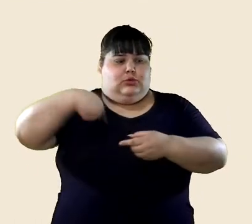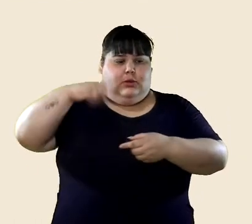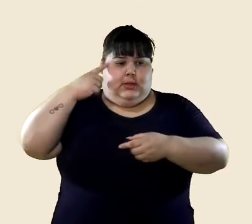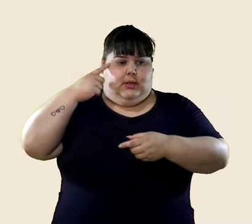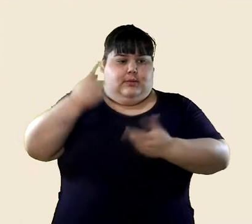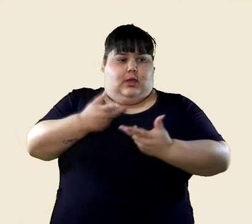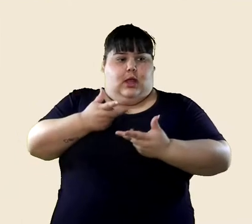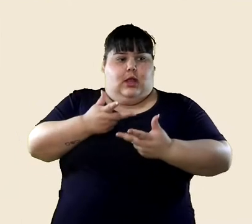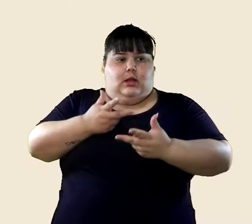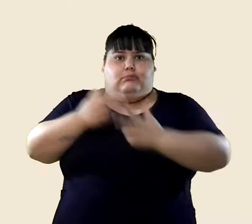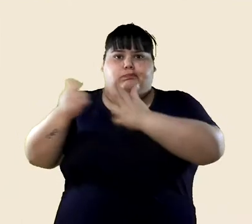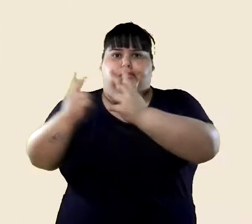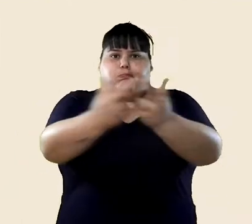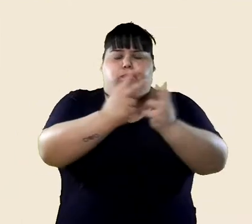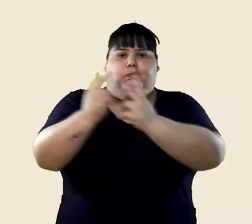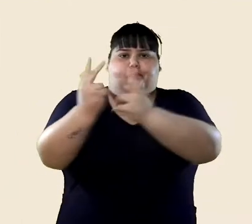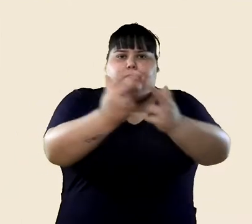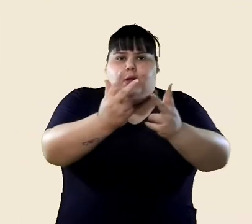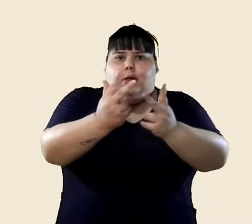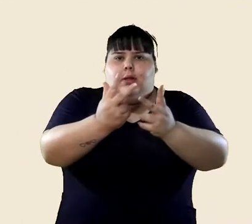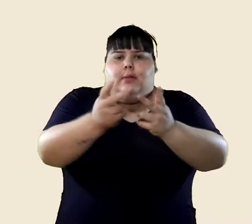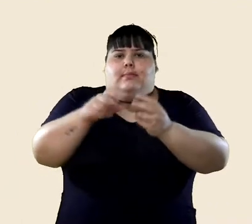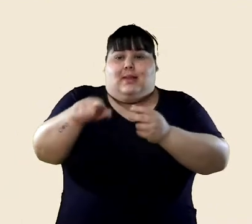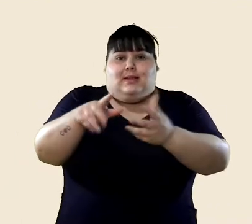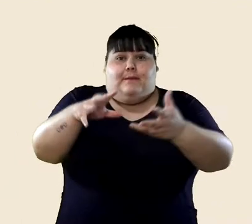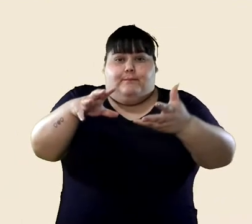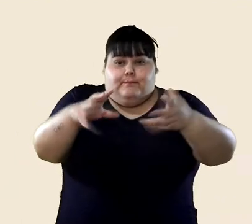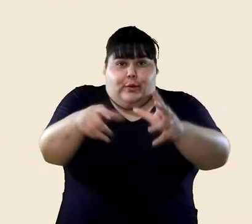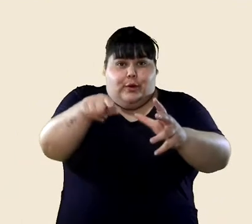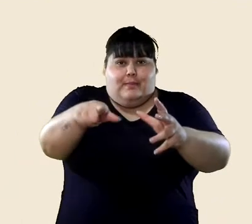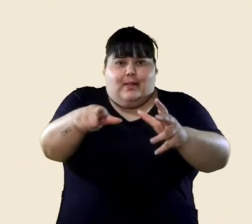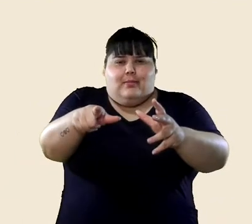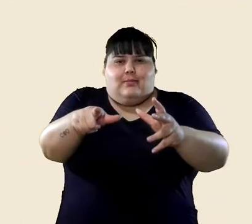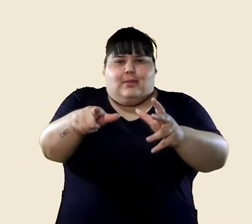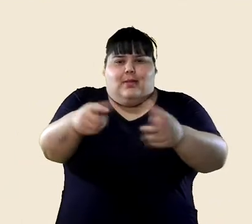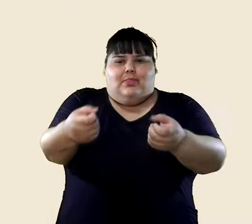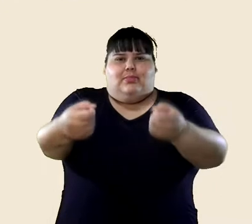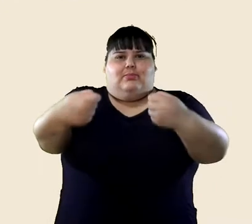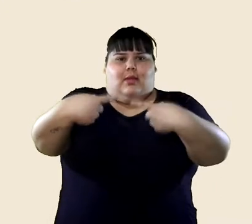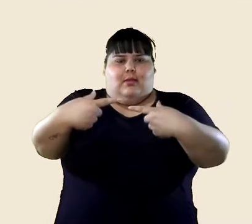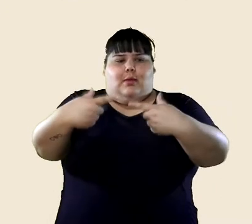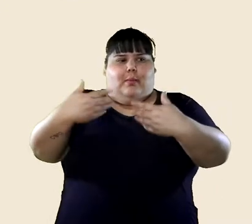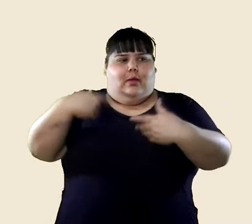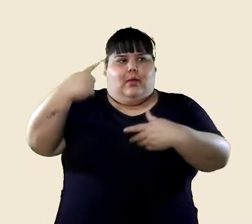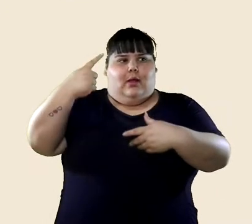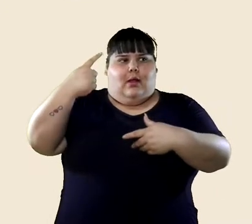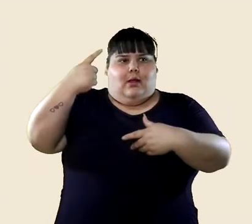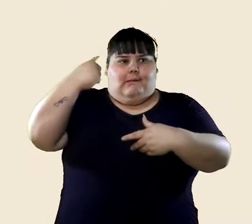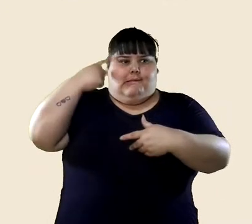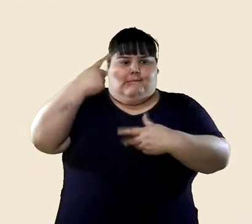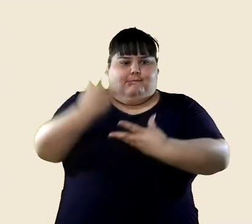palabra es el modo en que se produce la construcción del psiquismo, de la subjetividad del